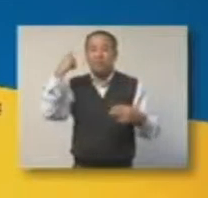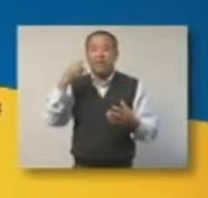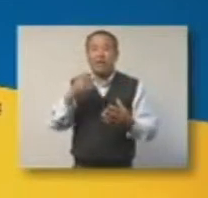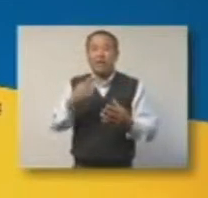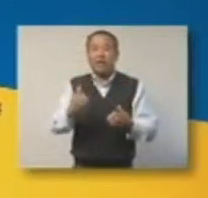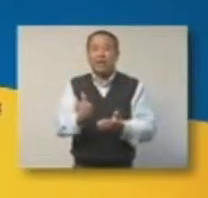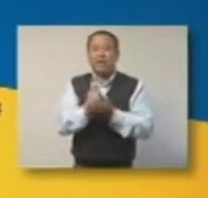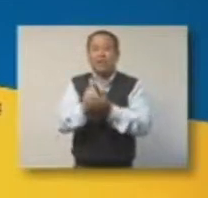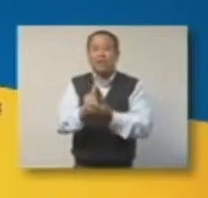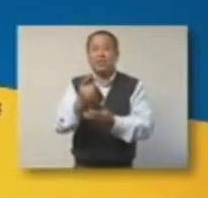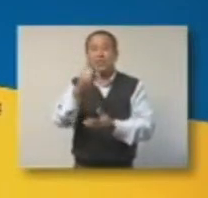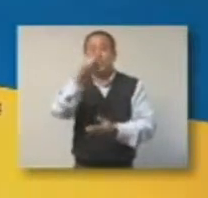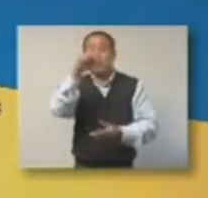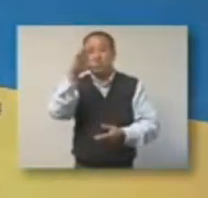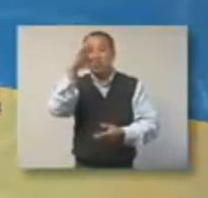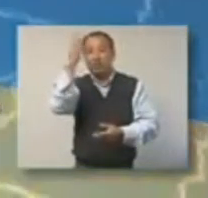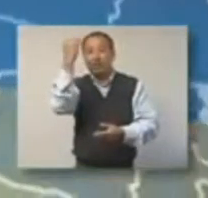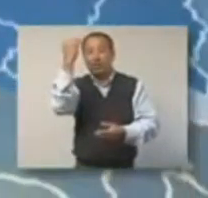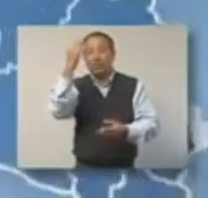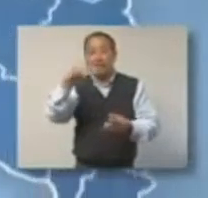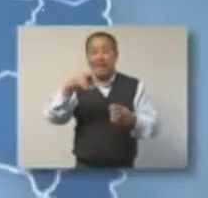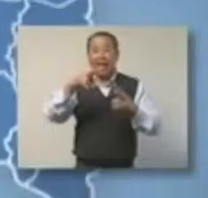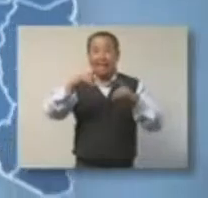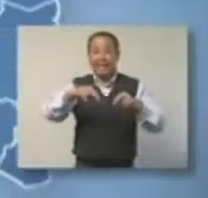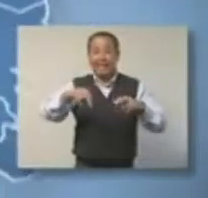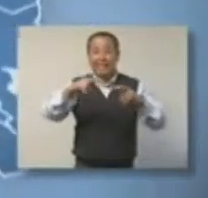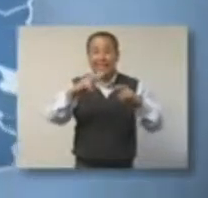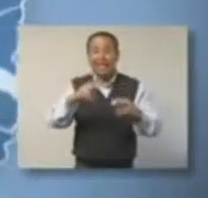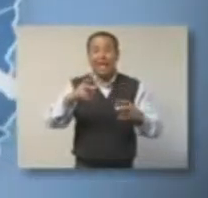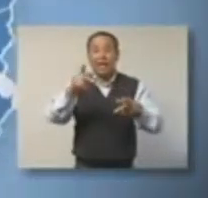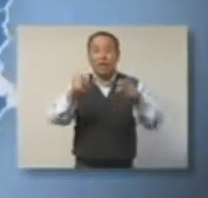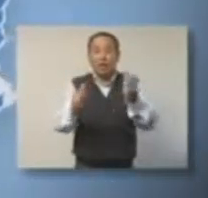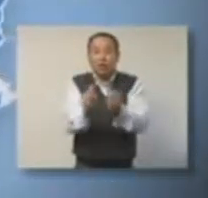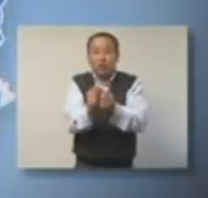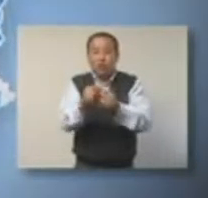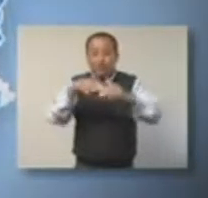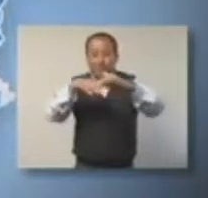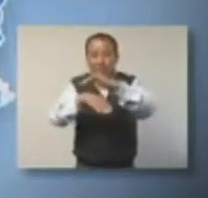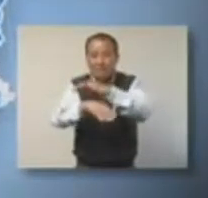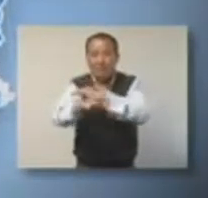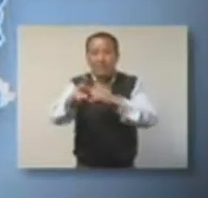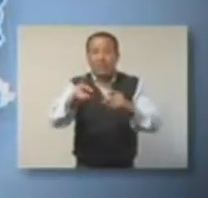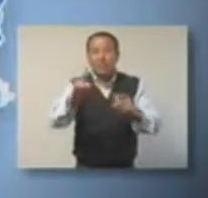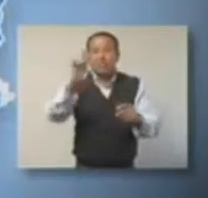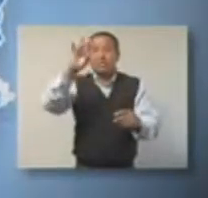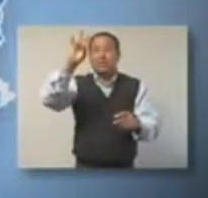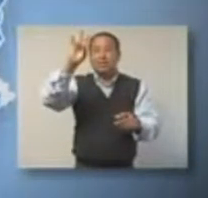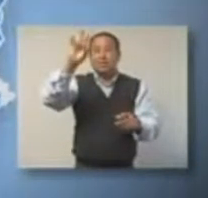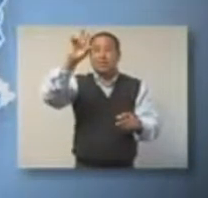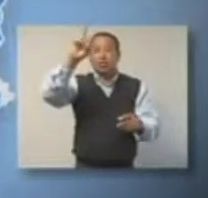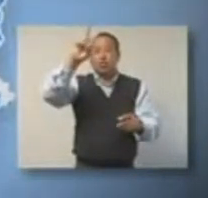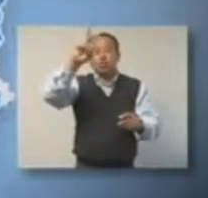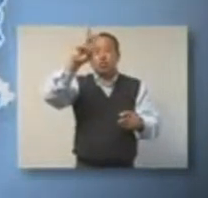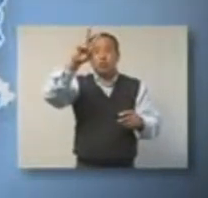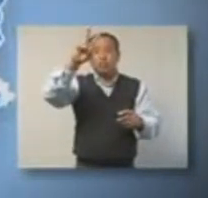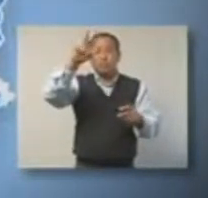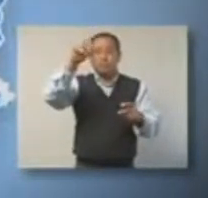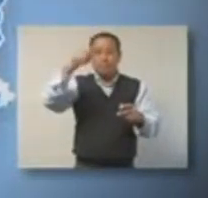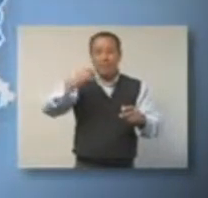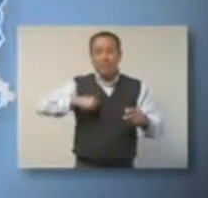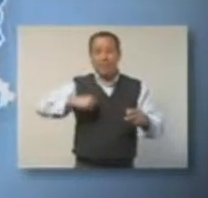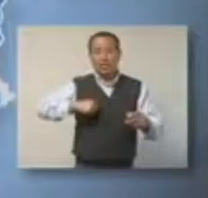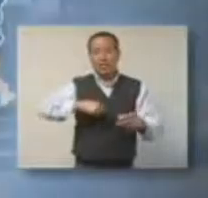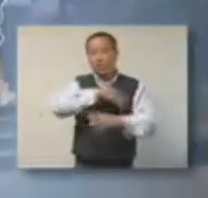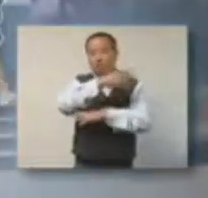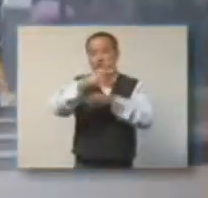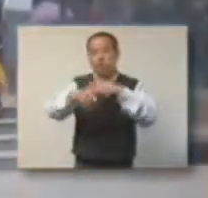defensorial 114, que analiza las condiciones de accesibilidad de 72 palacios municipales a nivel nacional